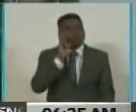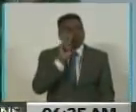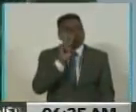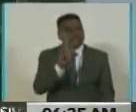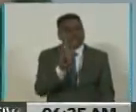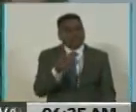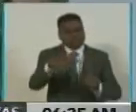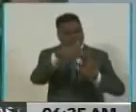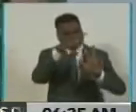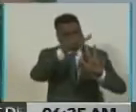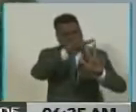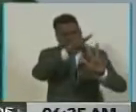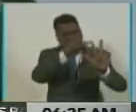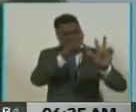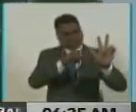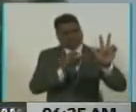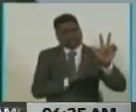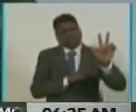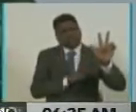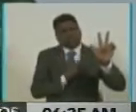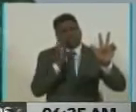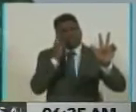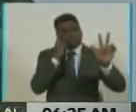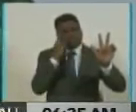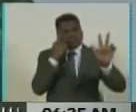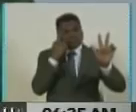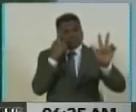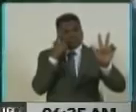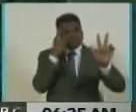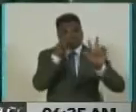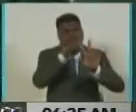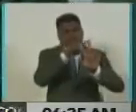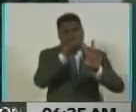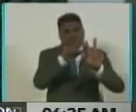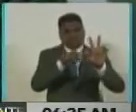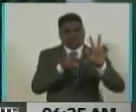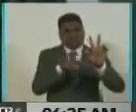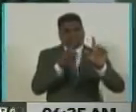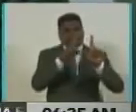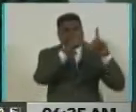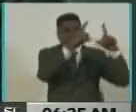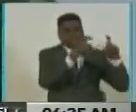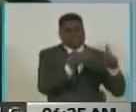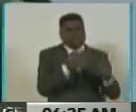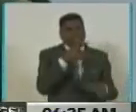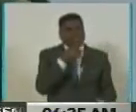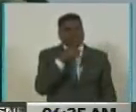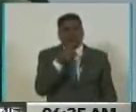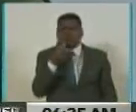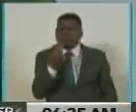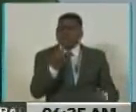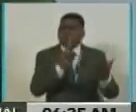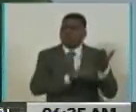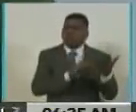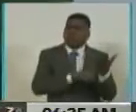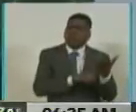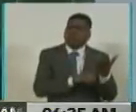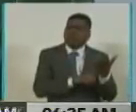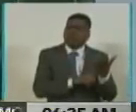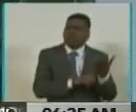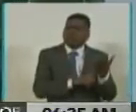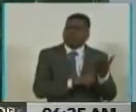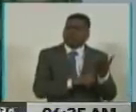misma fecha y arrojan realidades completamente diferentes, una que propicia a la oposición y otra que